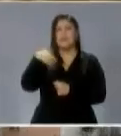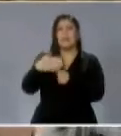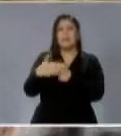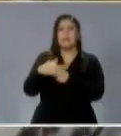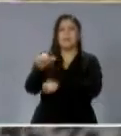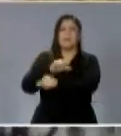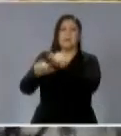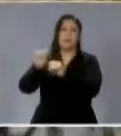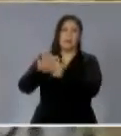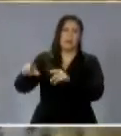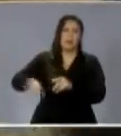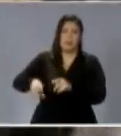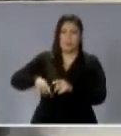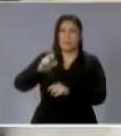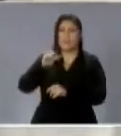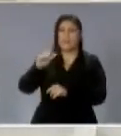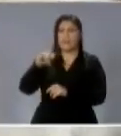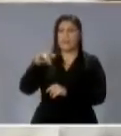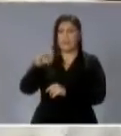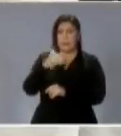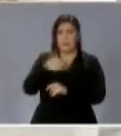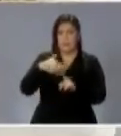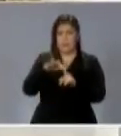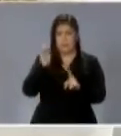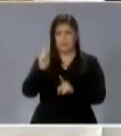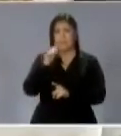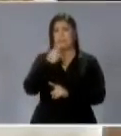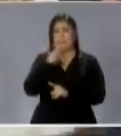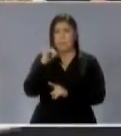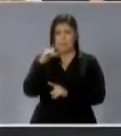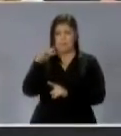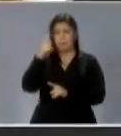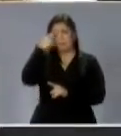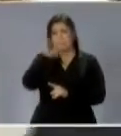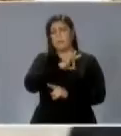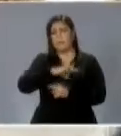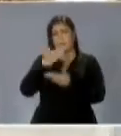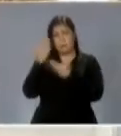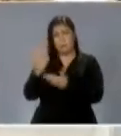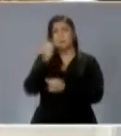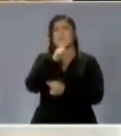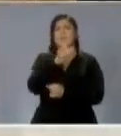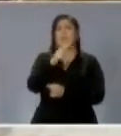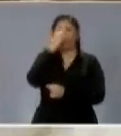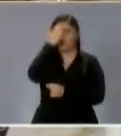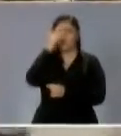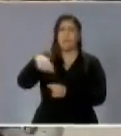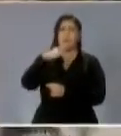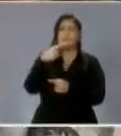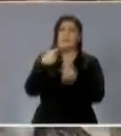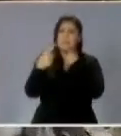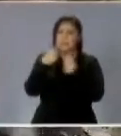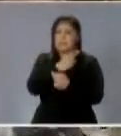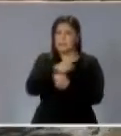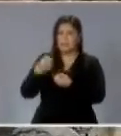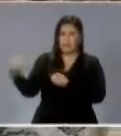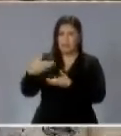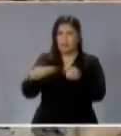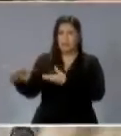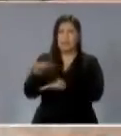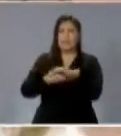de empleos dignos, de una educación con calidad, de la igualdad? La respuesta que cada cual dé a estas y a otras preguntas